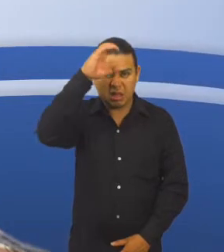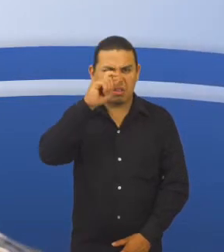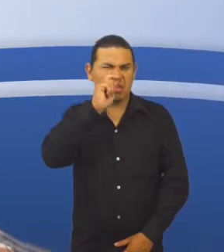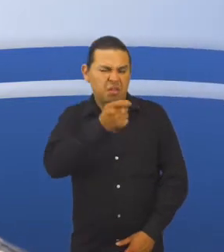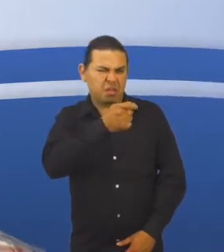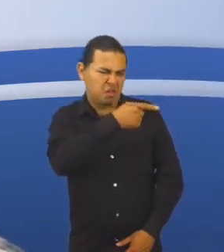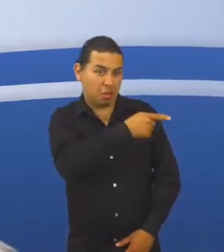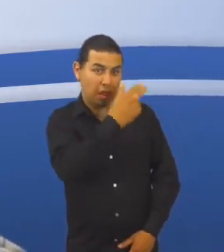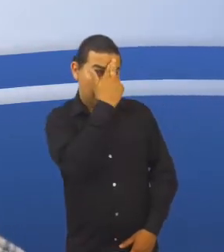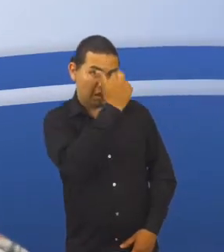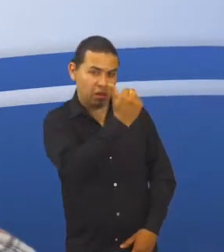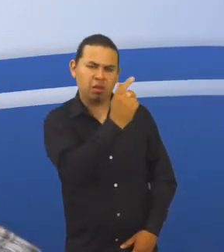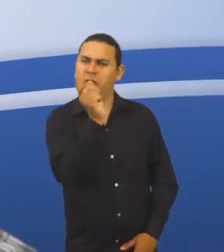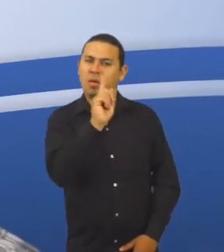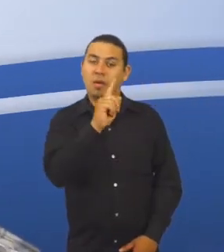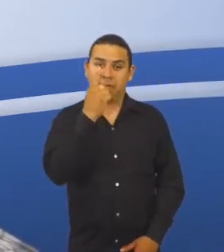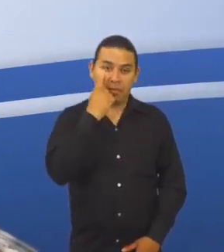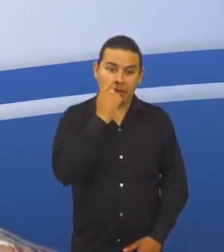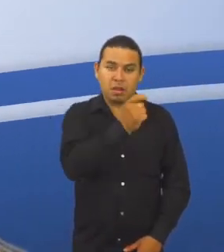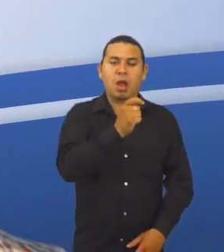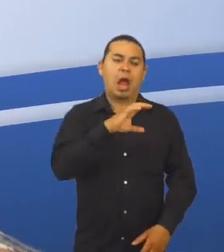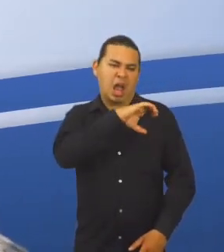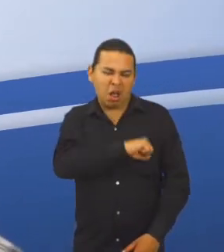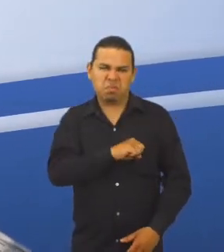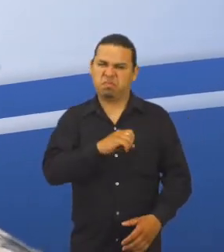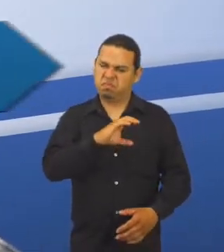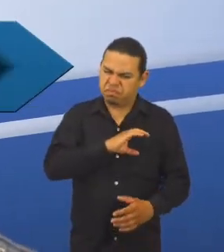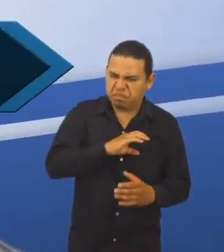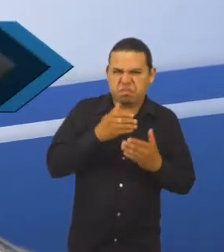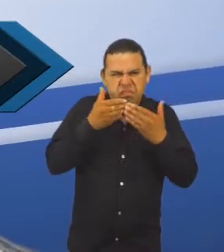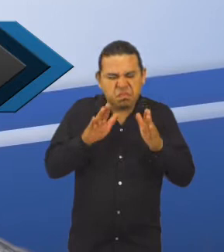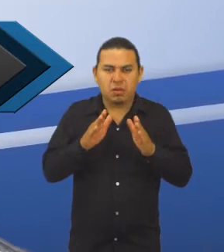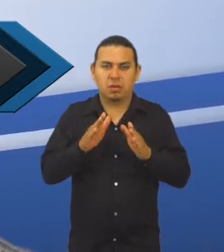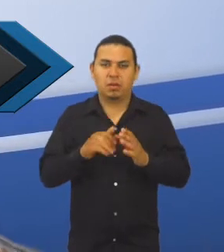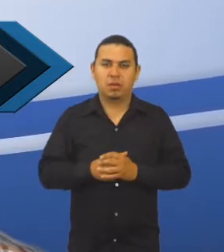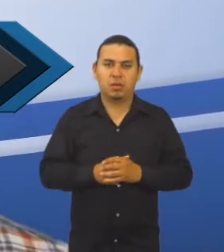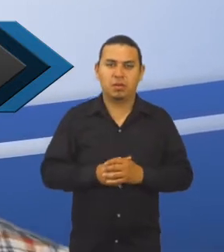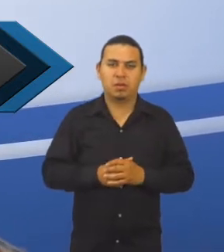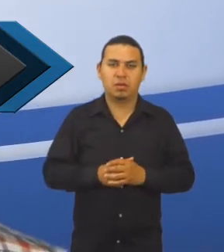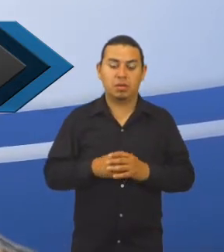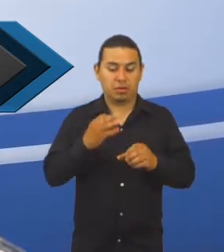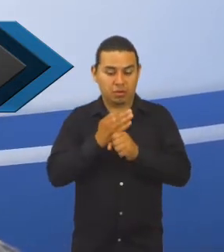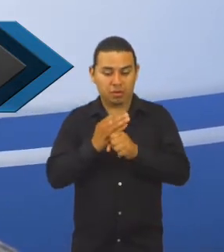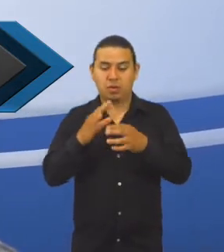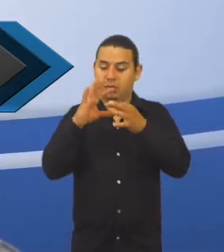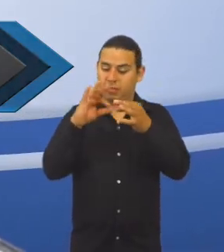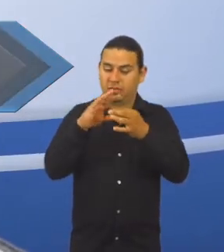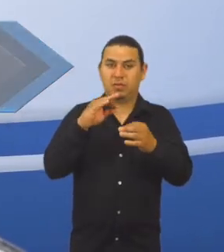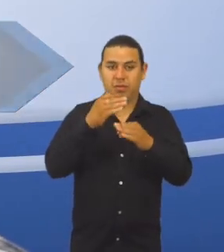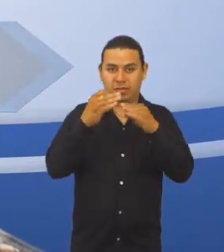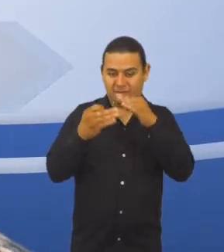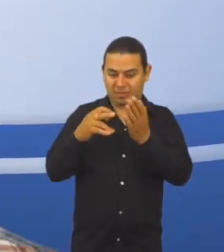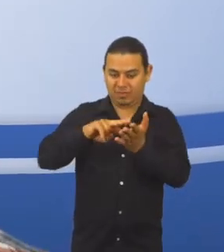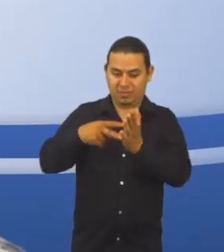La ciencia no solamente es una disciplina de la razón, sino también del romance y de la pasión, ¿eh, Abril? Frase célebre de Stephen